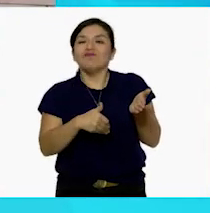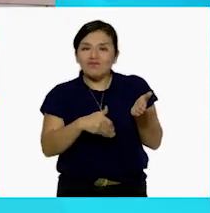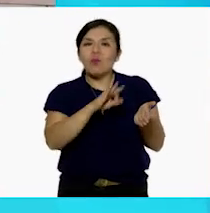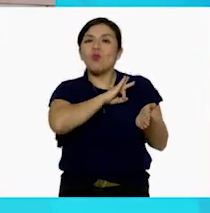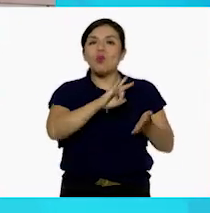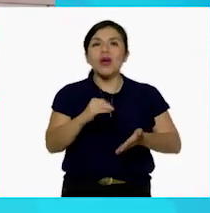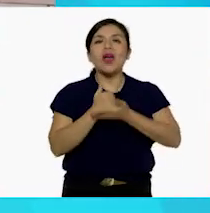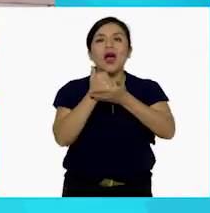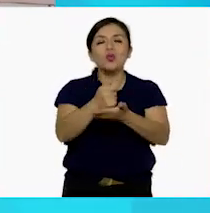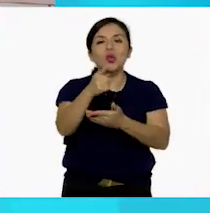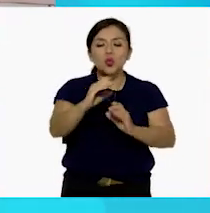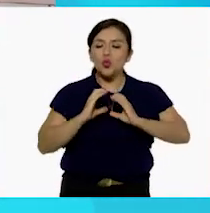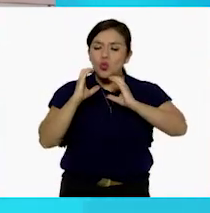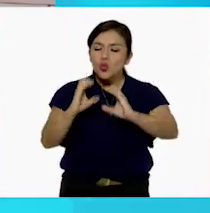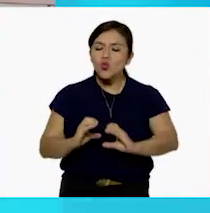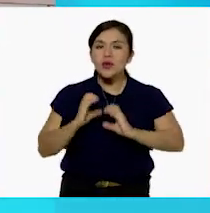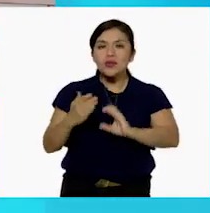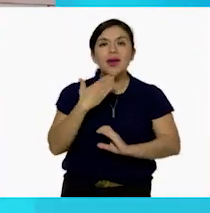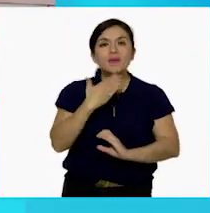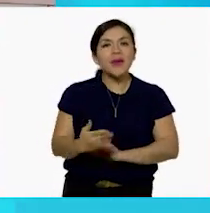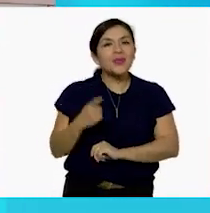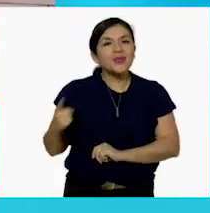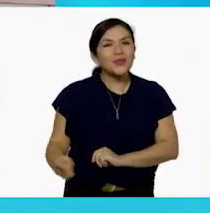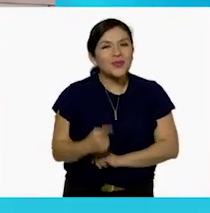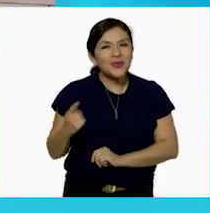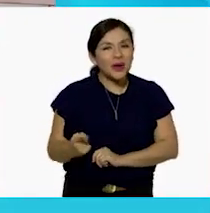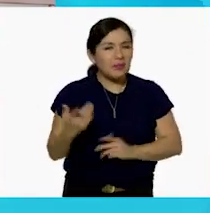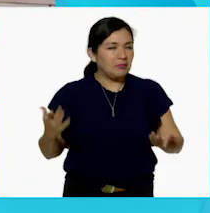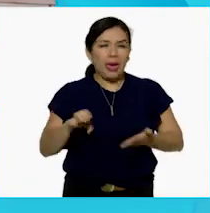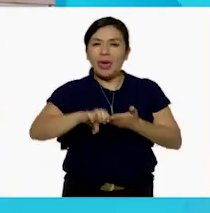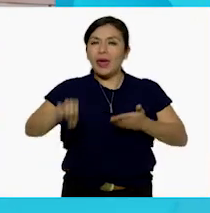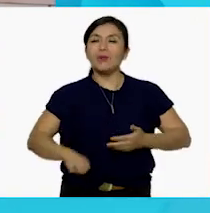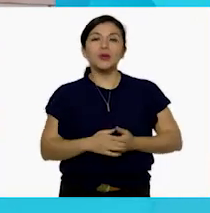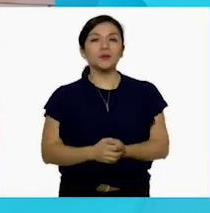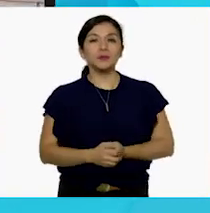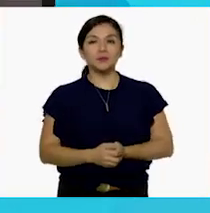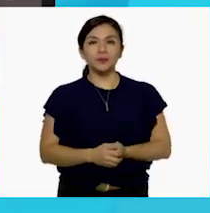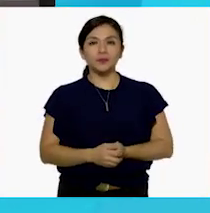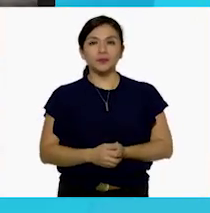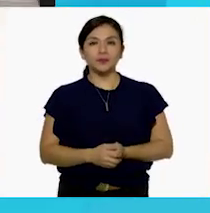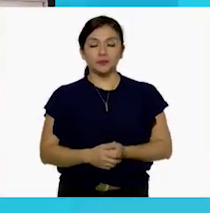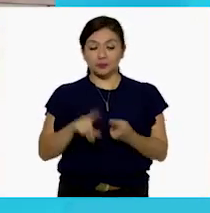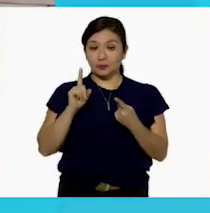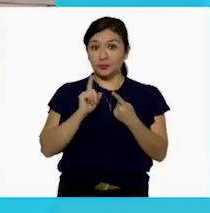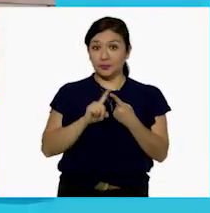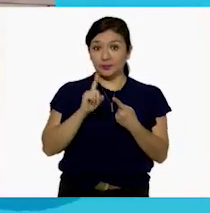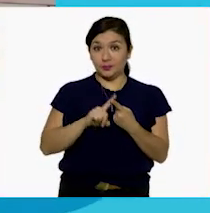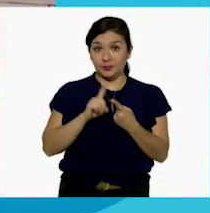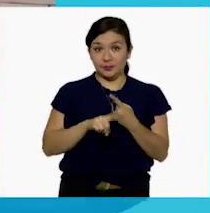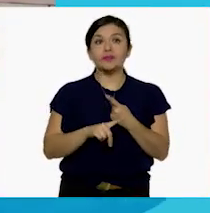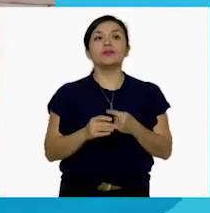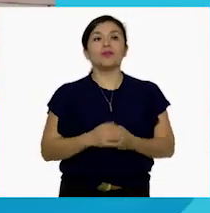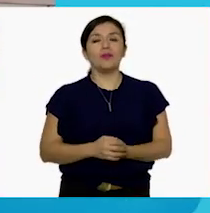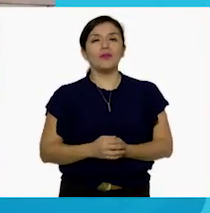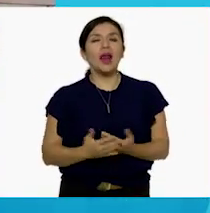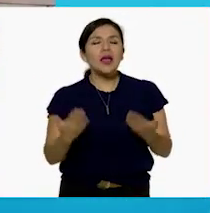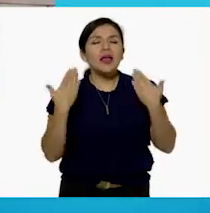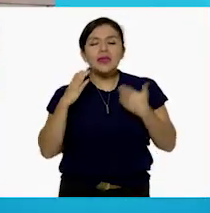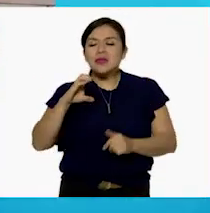ayudará a darle un cuidado eficaz. Por ejemplo, número 1, el